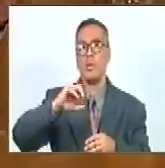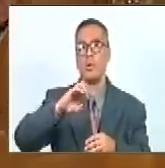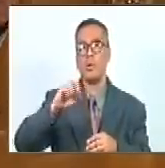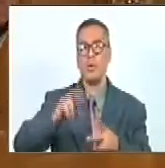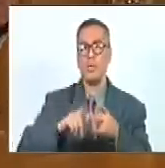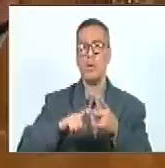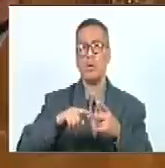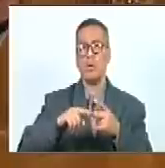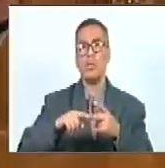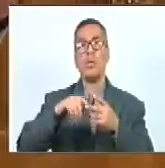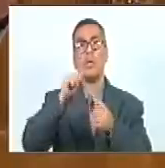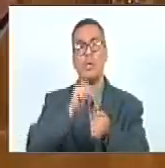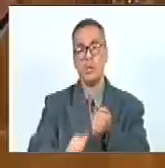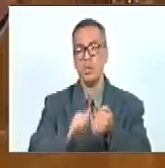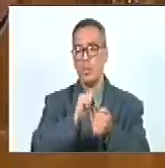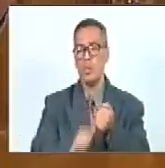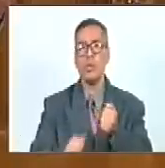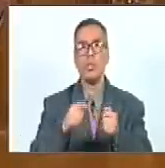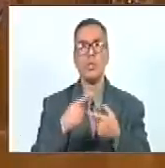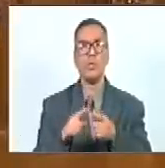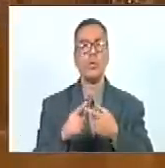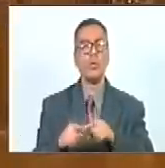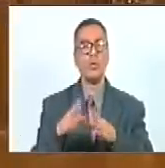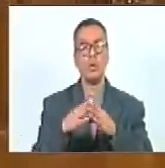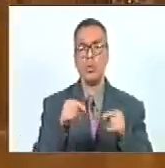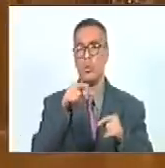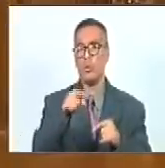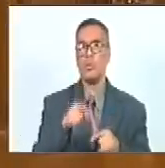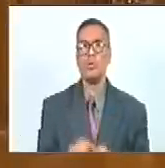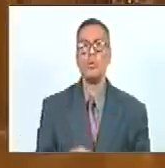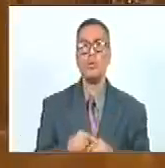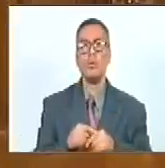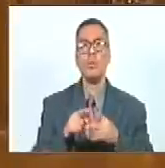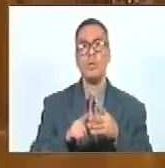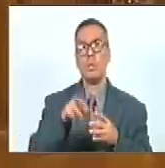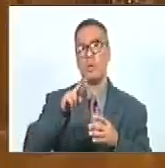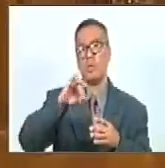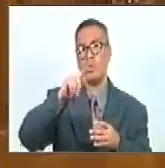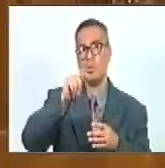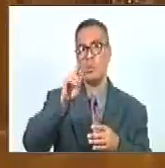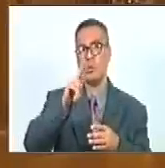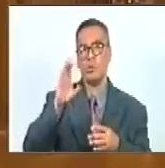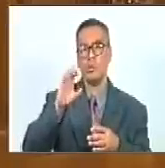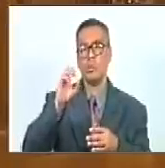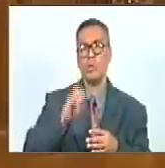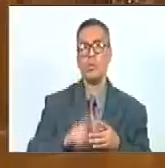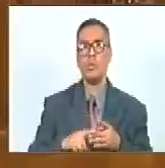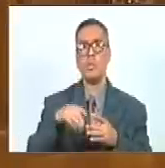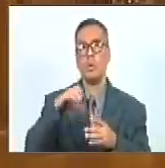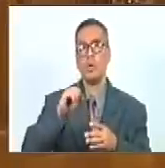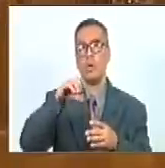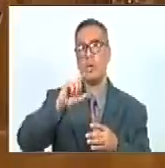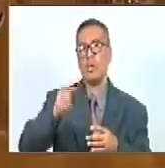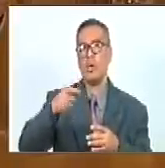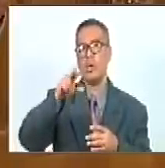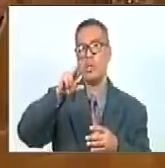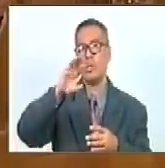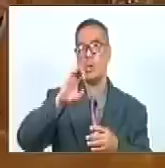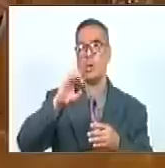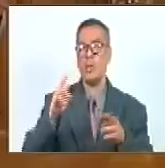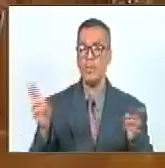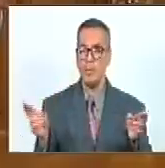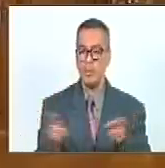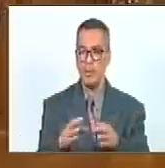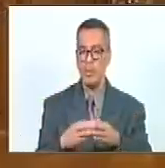el queso, todo producido fundamentalmente en el Valle de Orituco. Altagracia era una pequeña